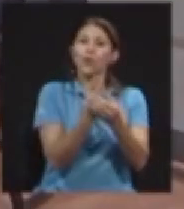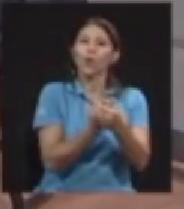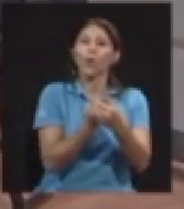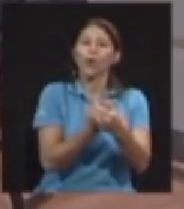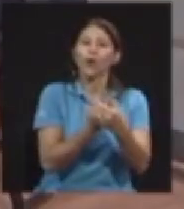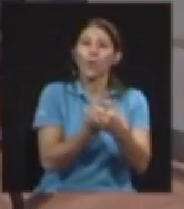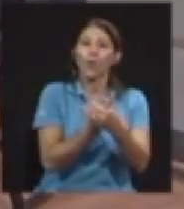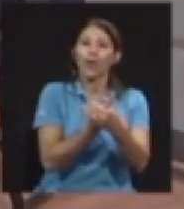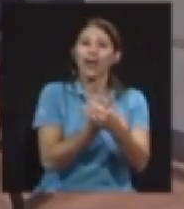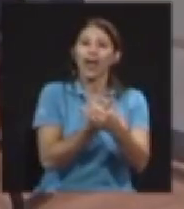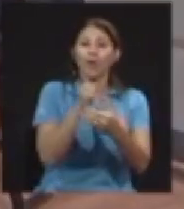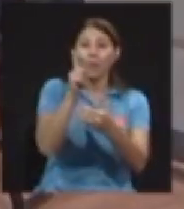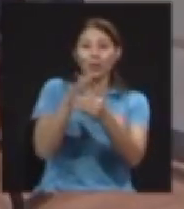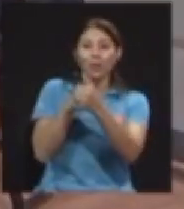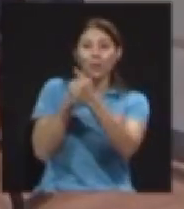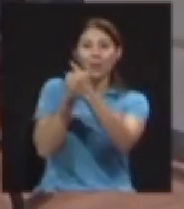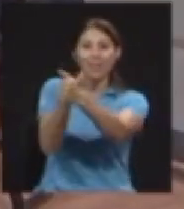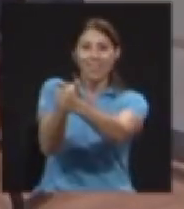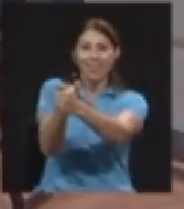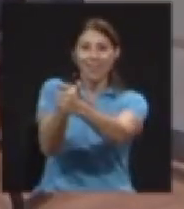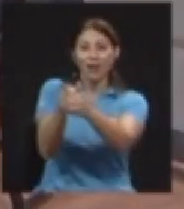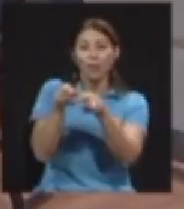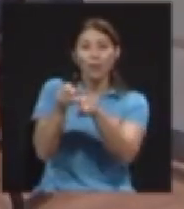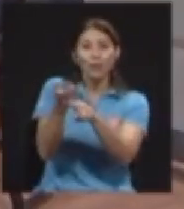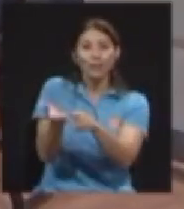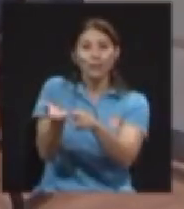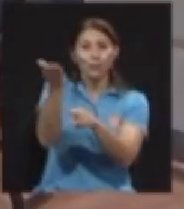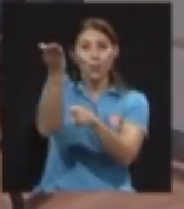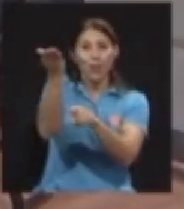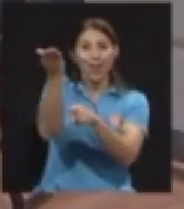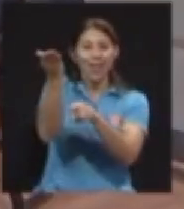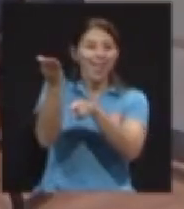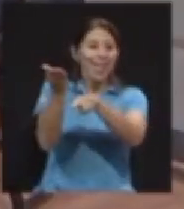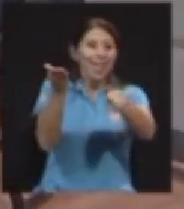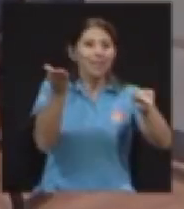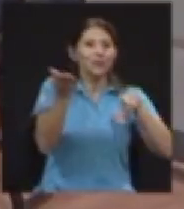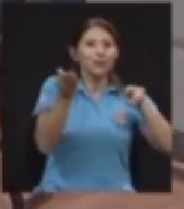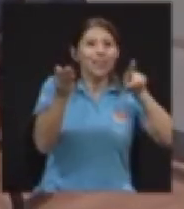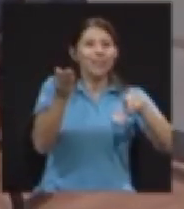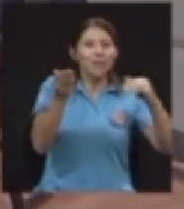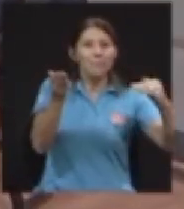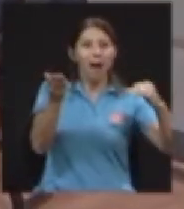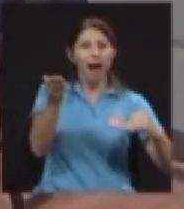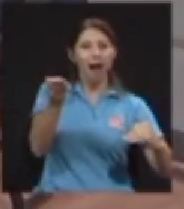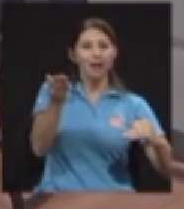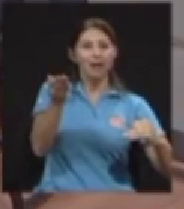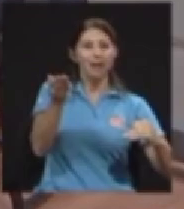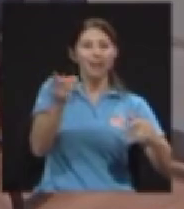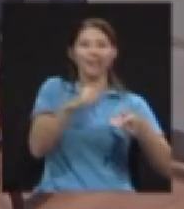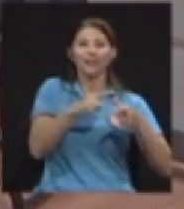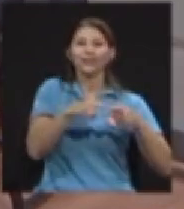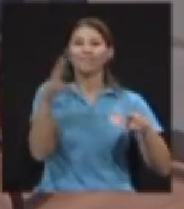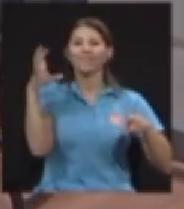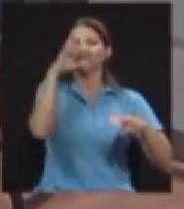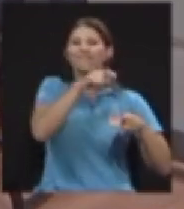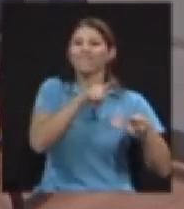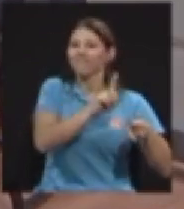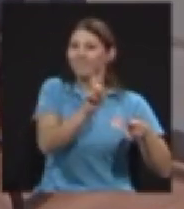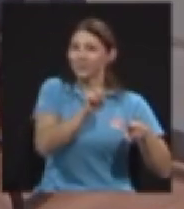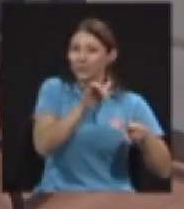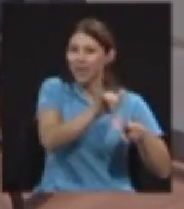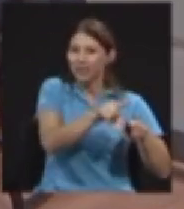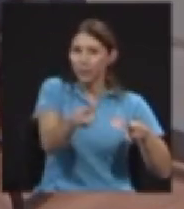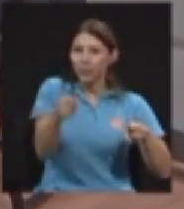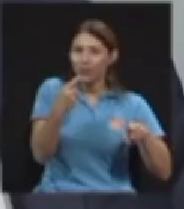precio, los seguidores más bien lo tienen que bajar, de acuerdo a lo que dice la teoría. Y eso fue razón suficiente para que le impusieran una multa la más alta posible que se le